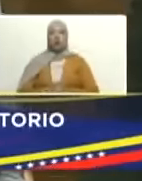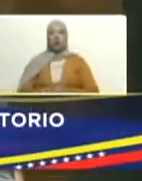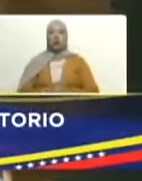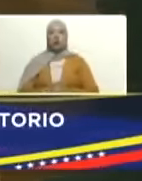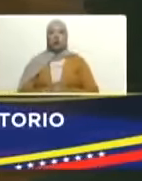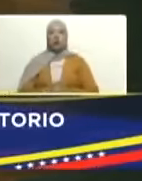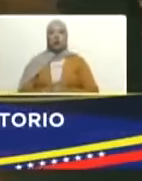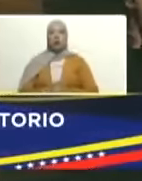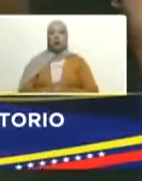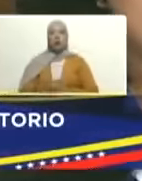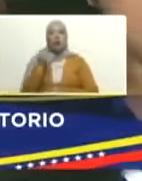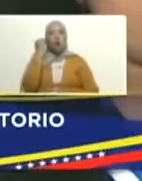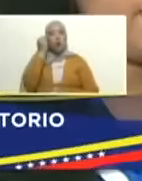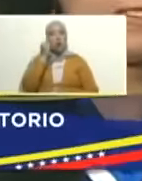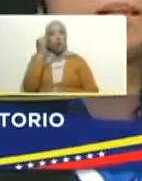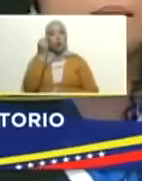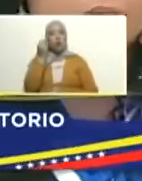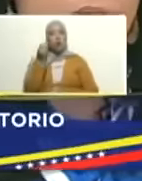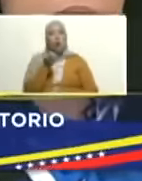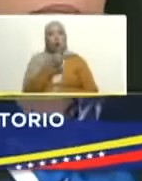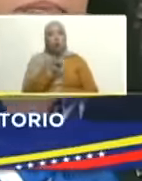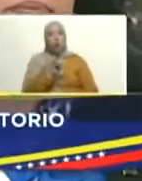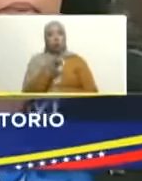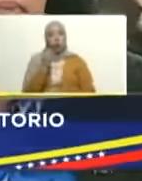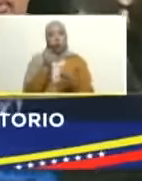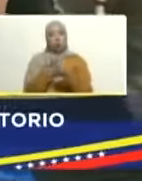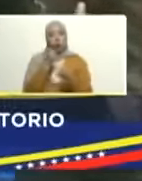Estuve reflexionando eso hoy con Cilia.